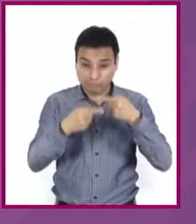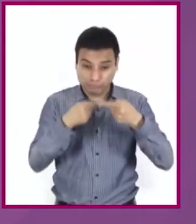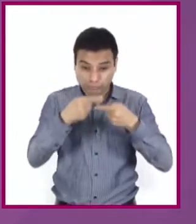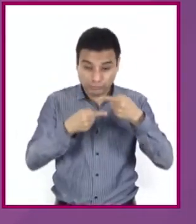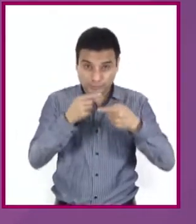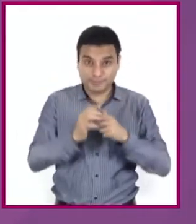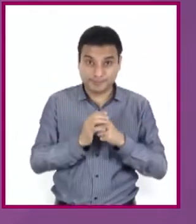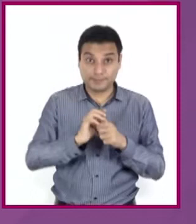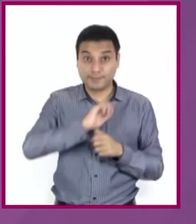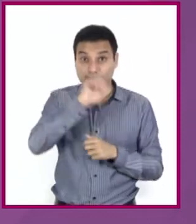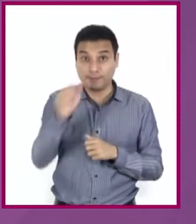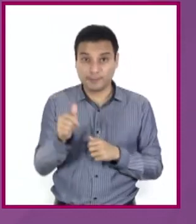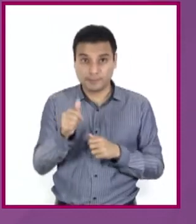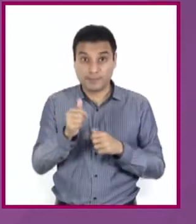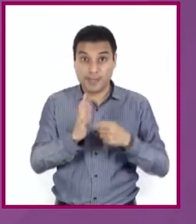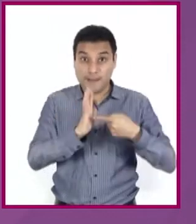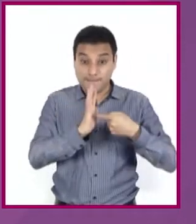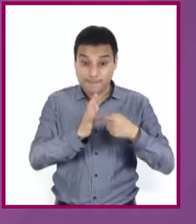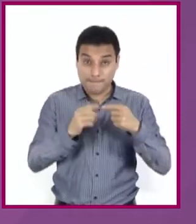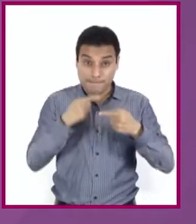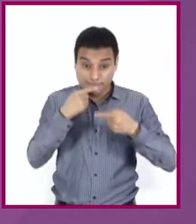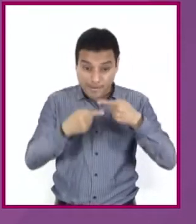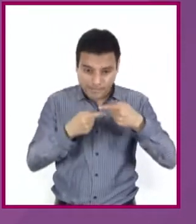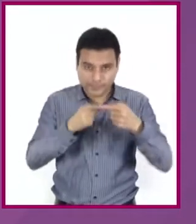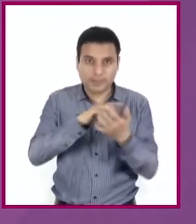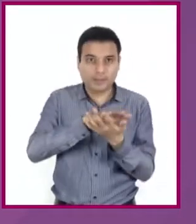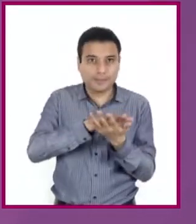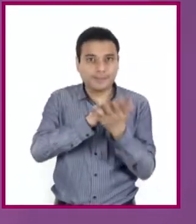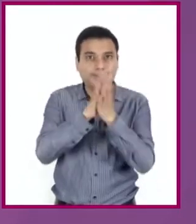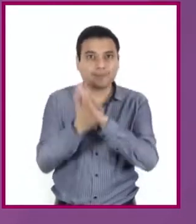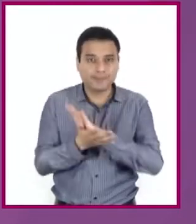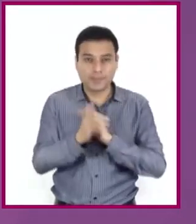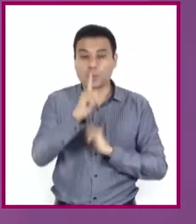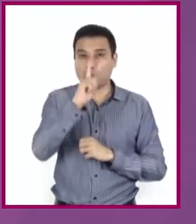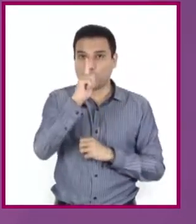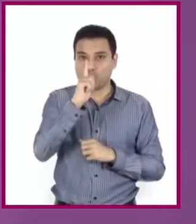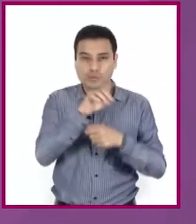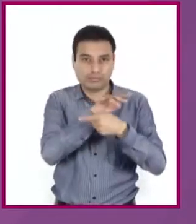convierte la energía mecánica de rotación en energía eléctrica.